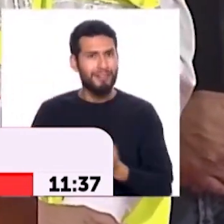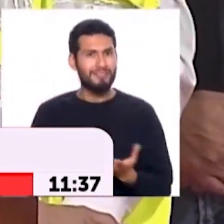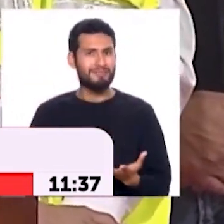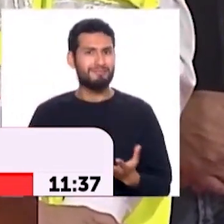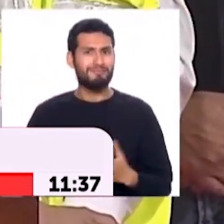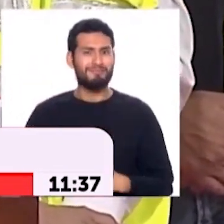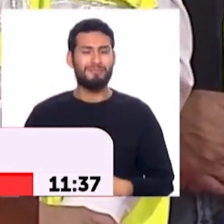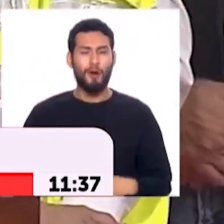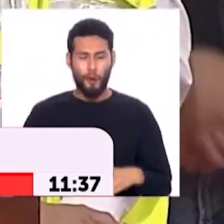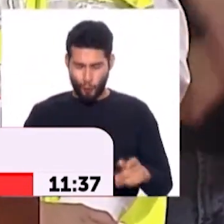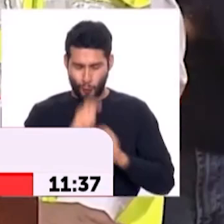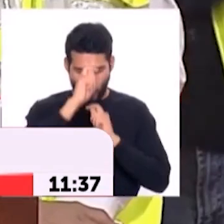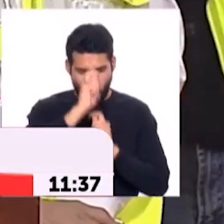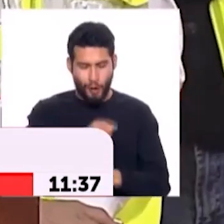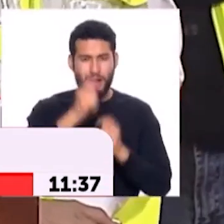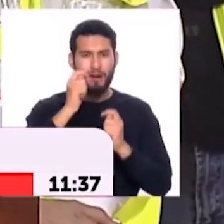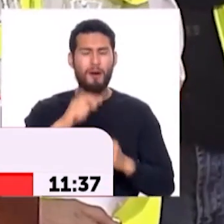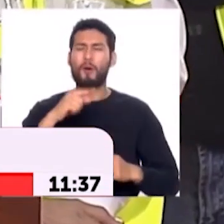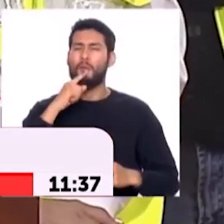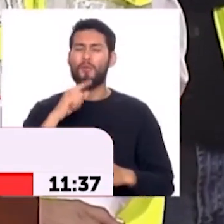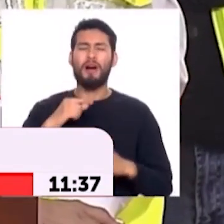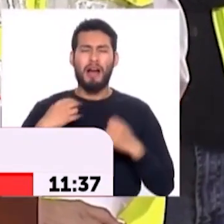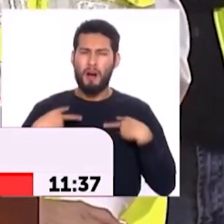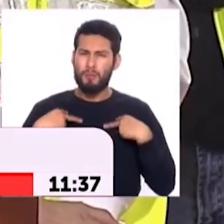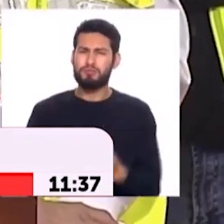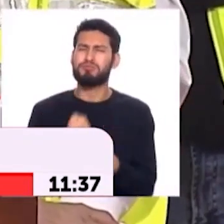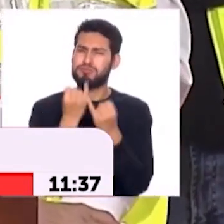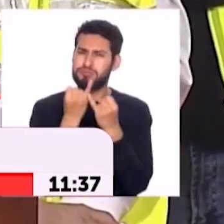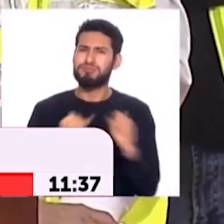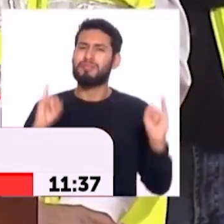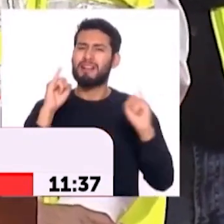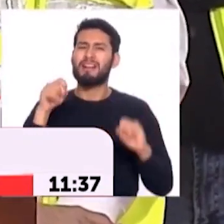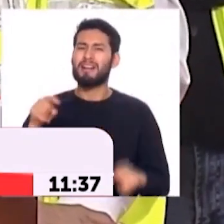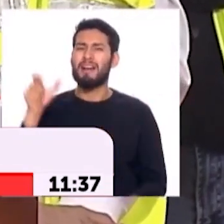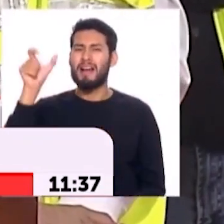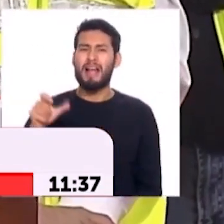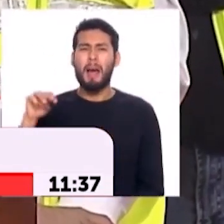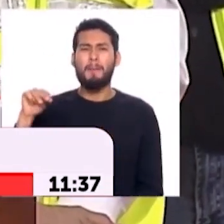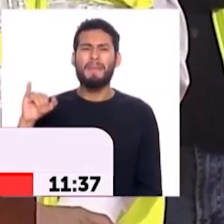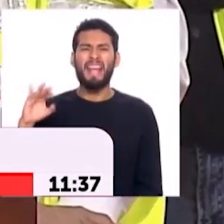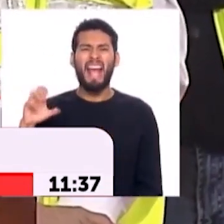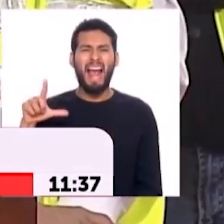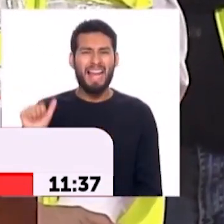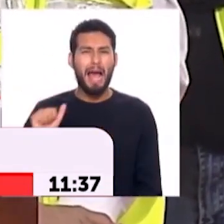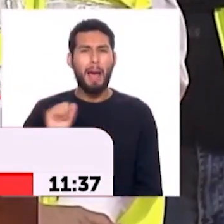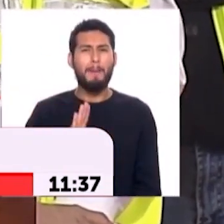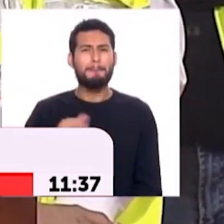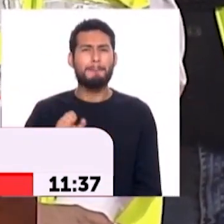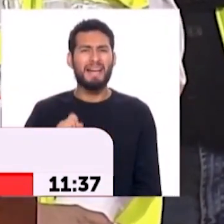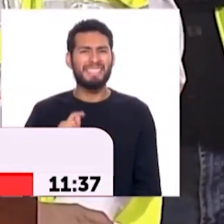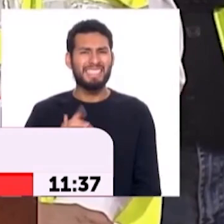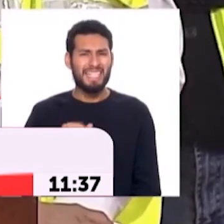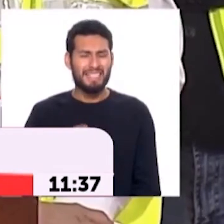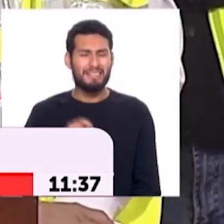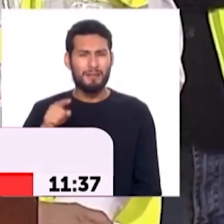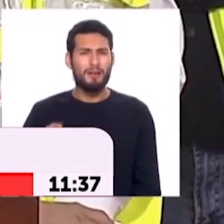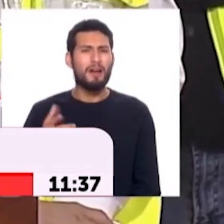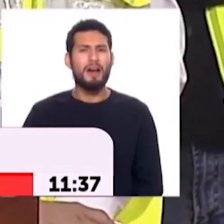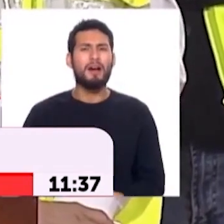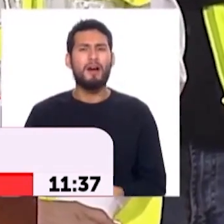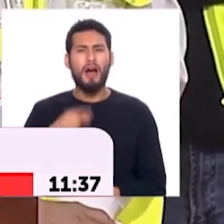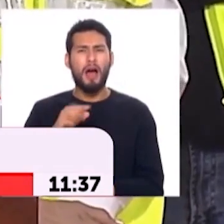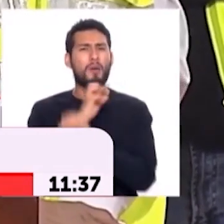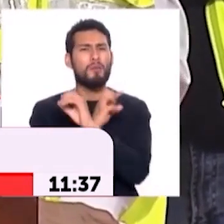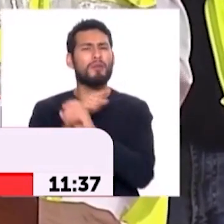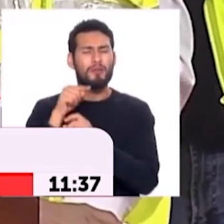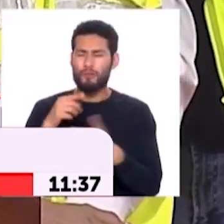de Ate y el Callao en 45 minutos, beneficiando a más de 1 millón de personas de los